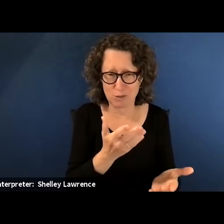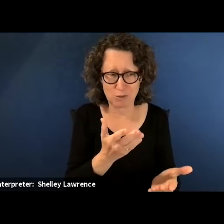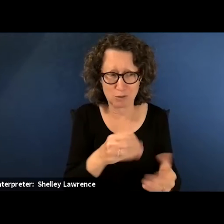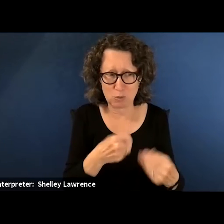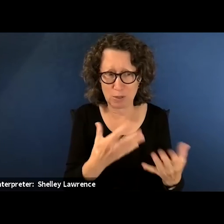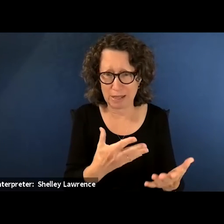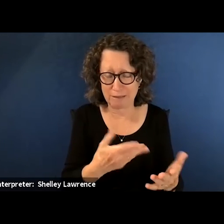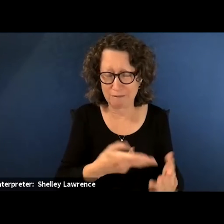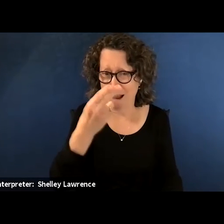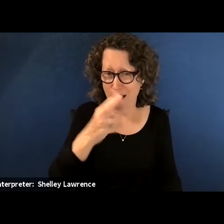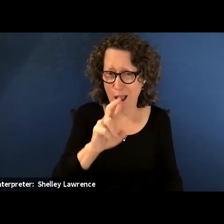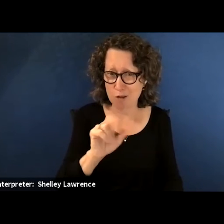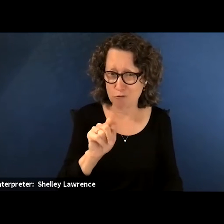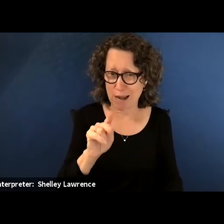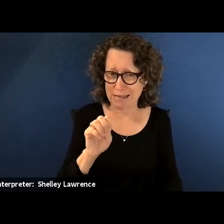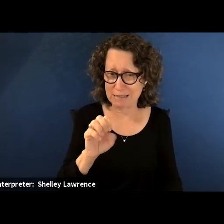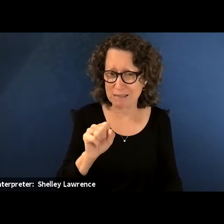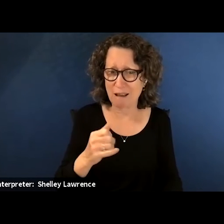comprobada generar